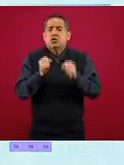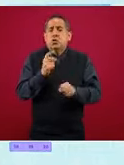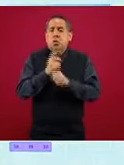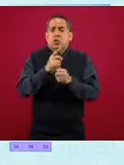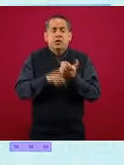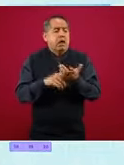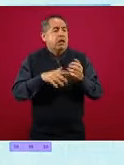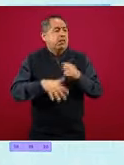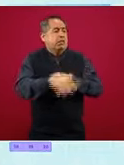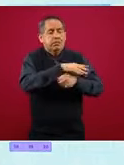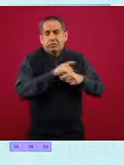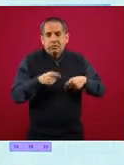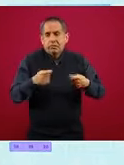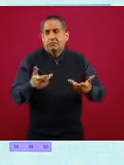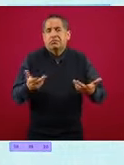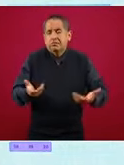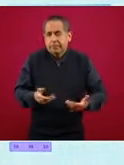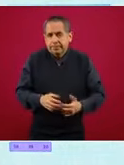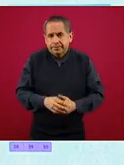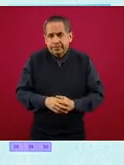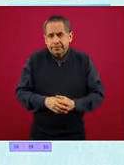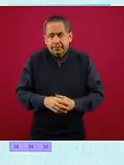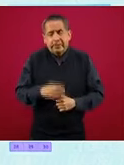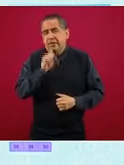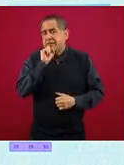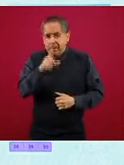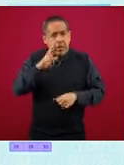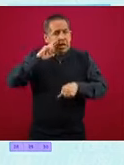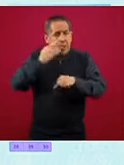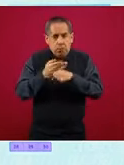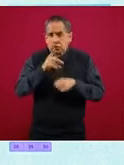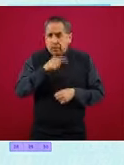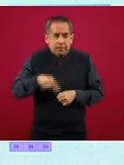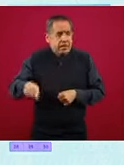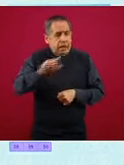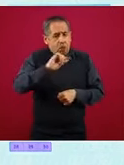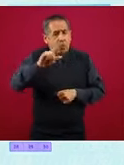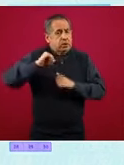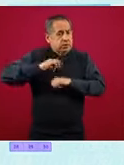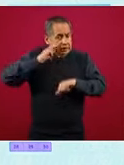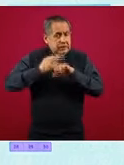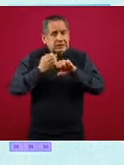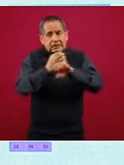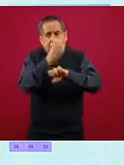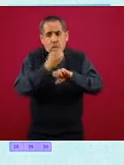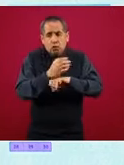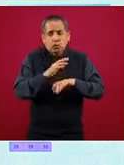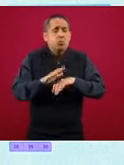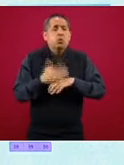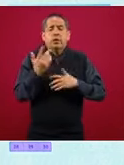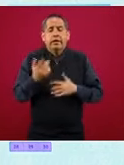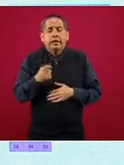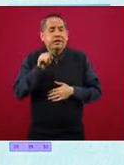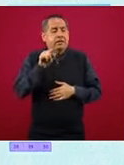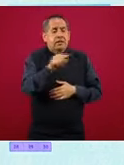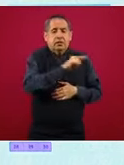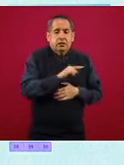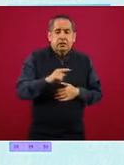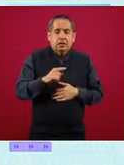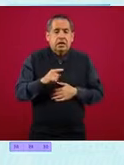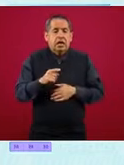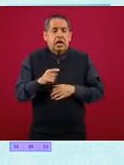sanitaria en el espacio de trabajo. Es también una responsabilidad de las autoridades estatales, porque estas autoridades son